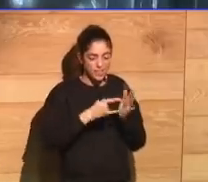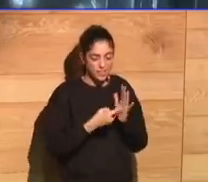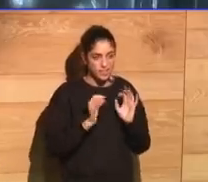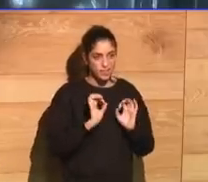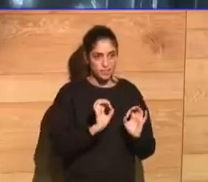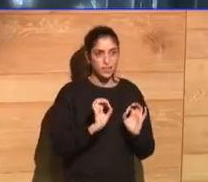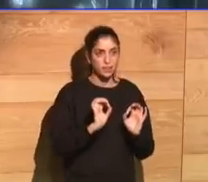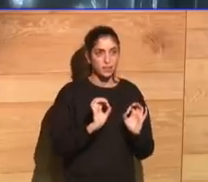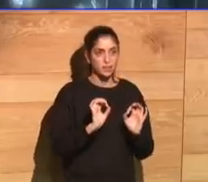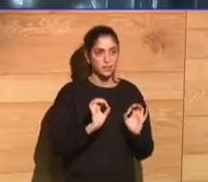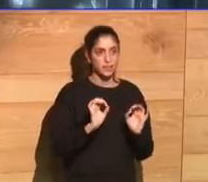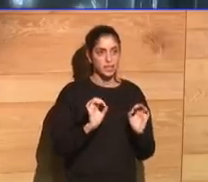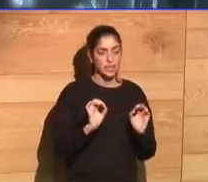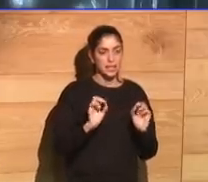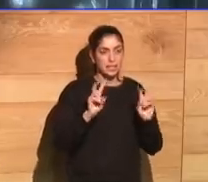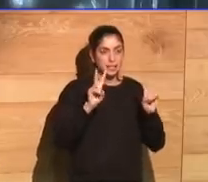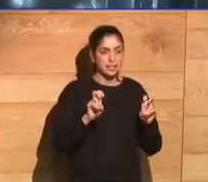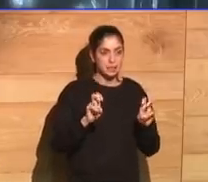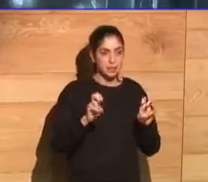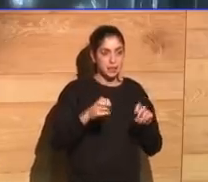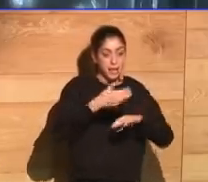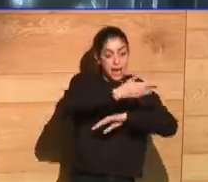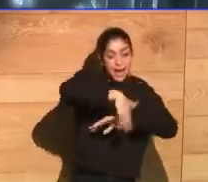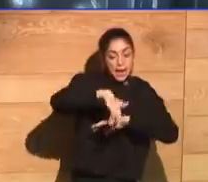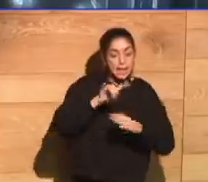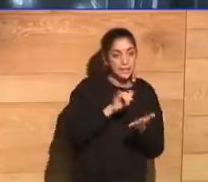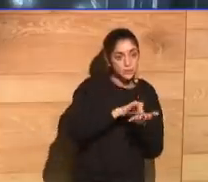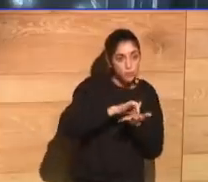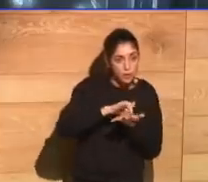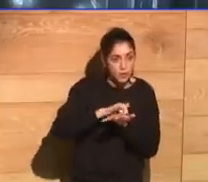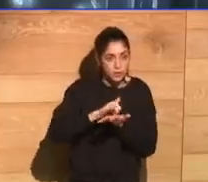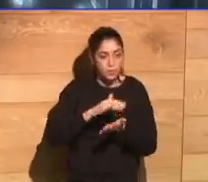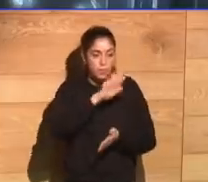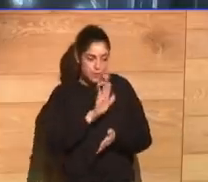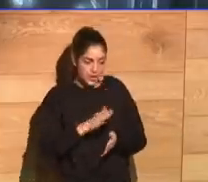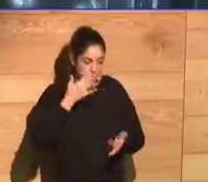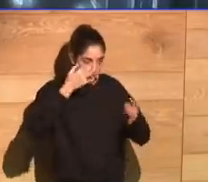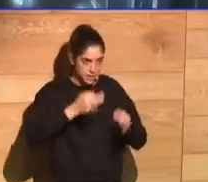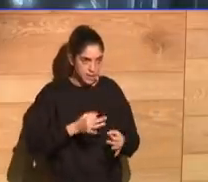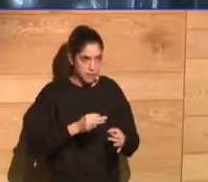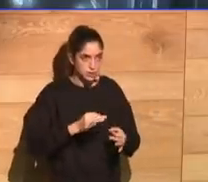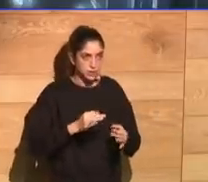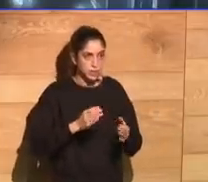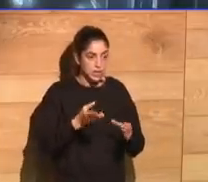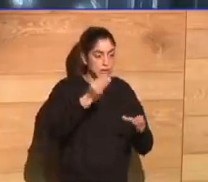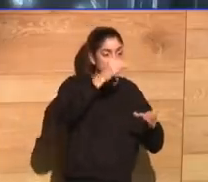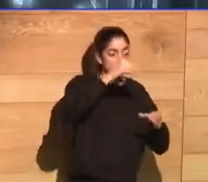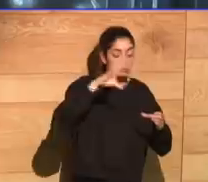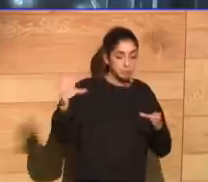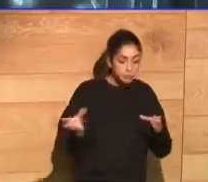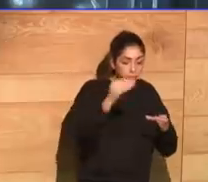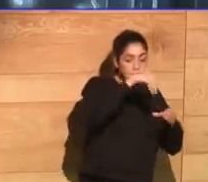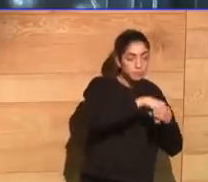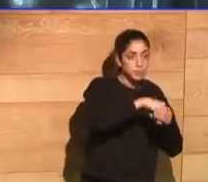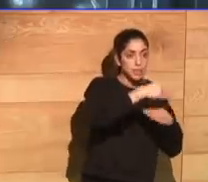el hecho de coger las calles de Nueva York, que parecen de verdad las calles de Nueva York, y meterla dentro de los estudios Pinewood, y que todo aquello